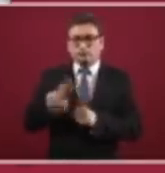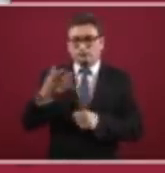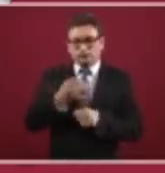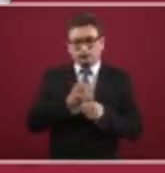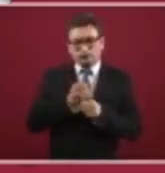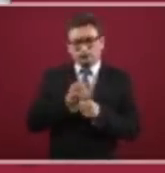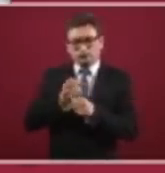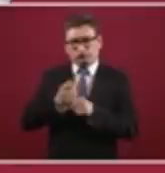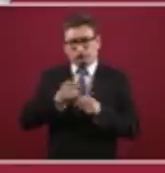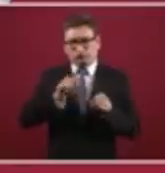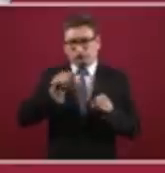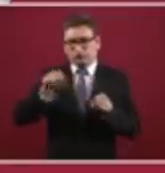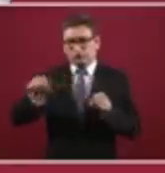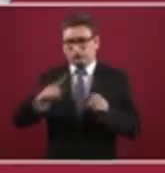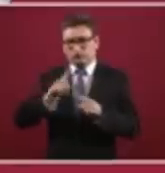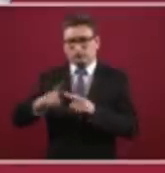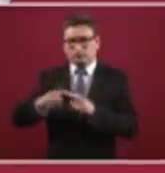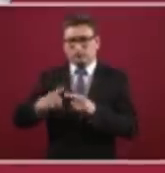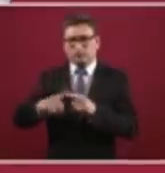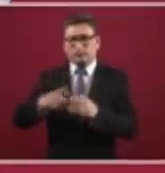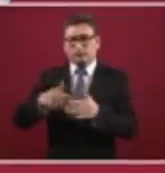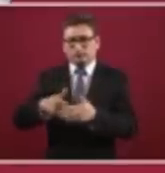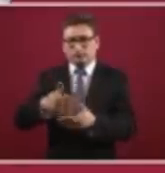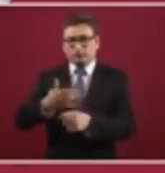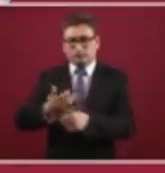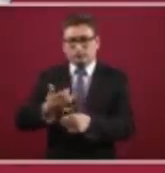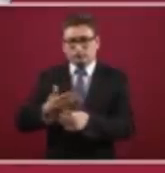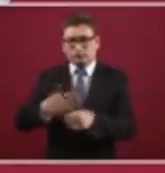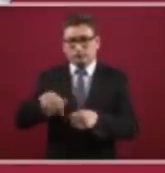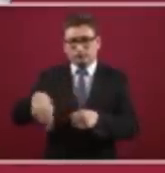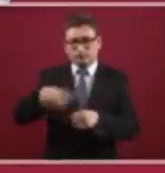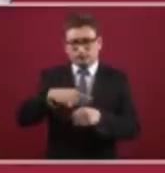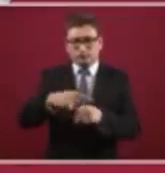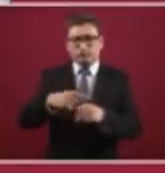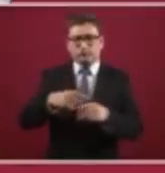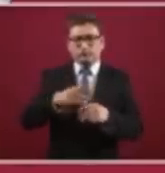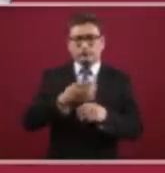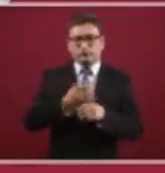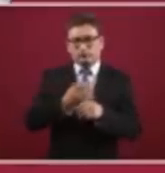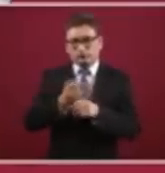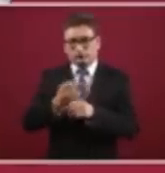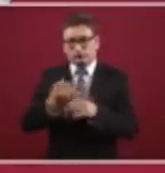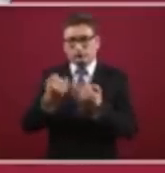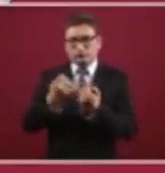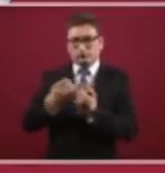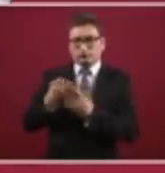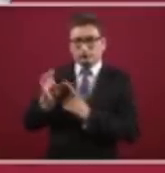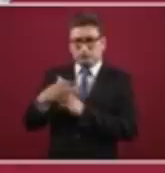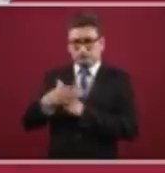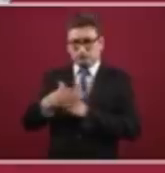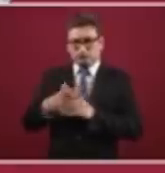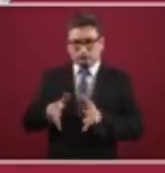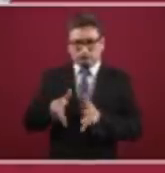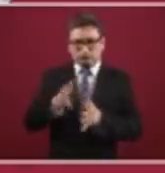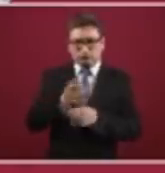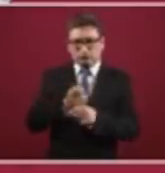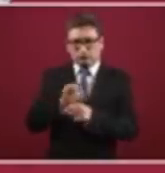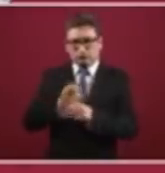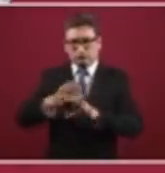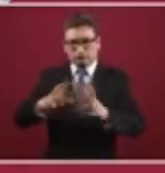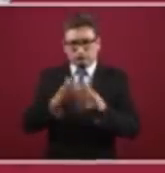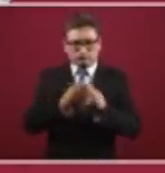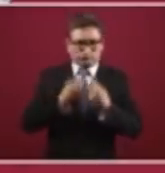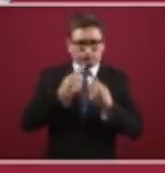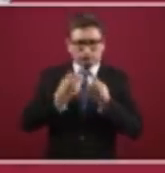que quedaron inconclusas y que por y las promovidas por la comisión uno de los aspectos nodales para el nombramiento